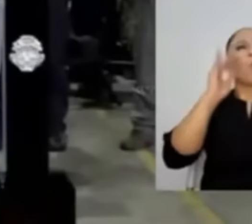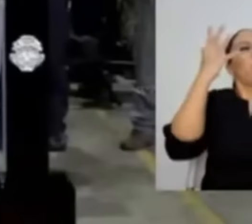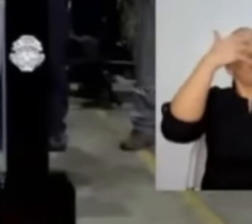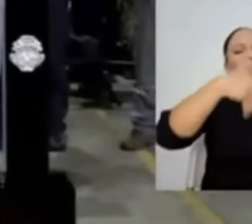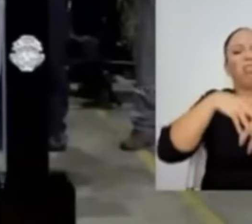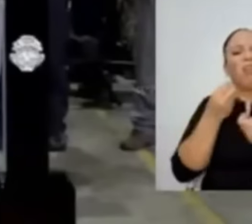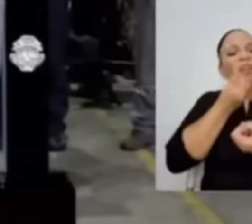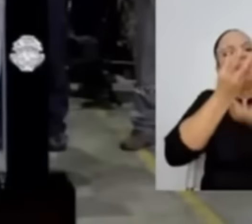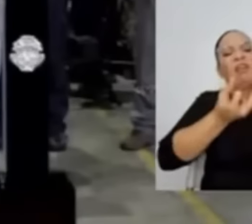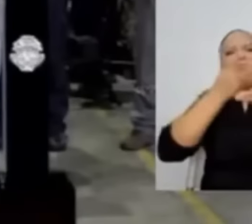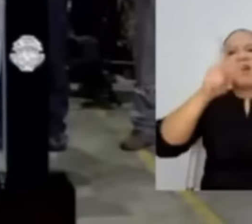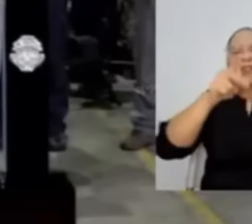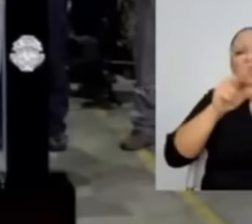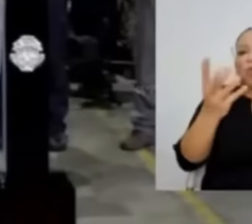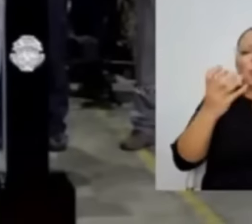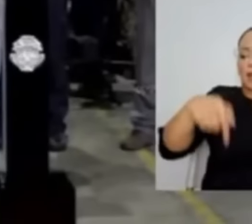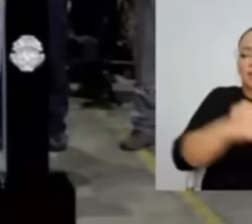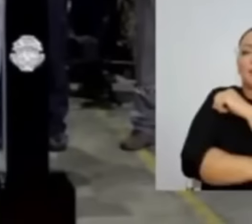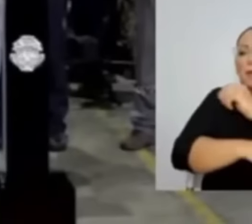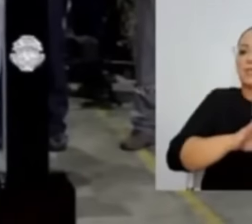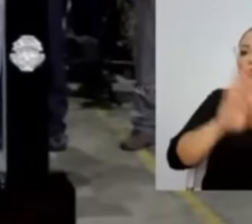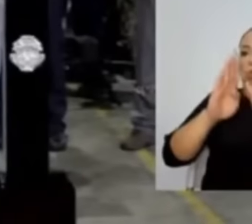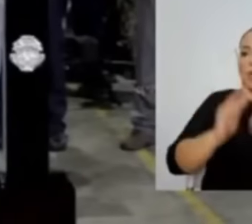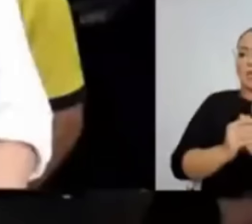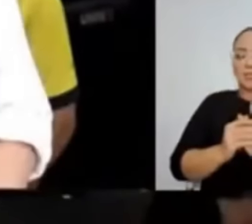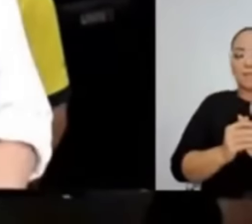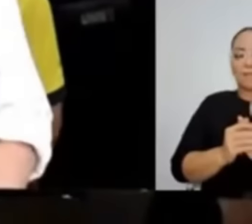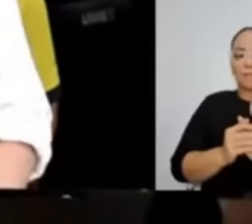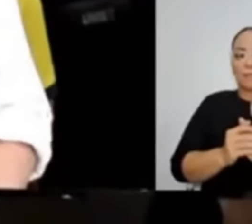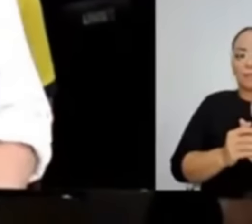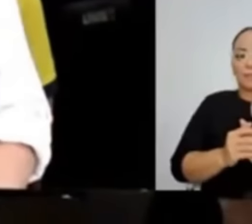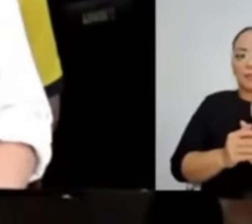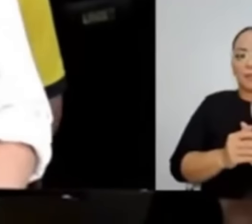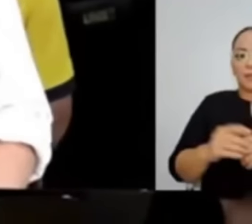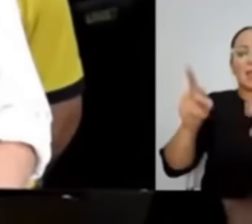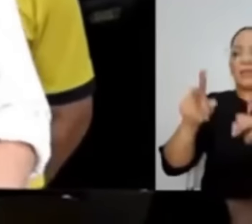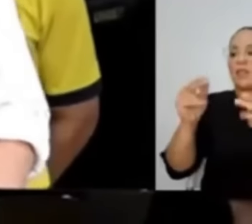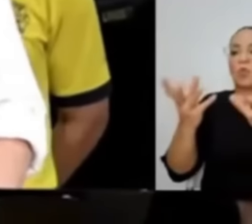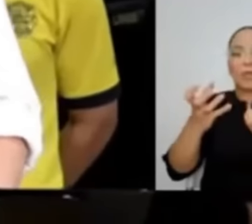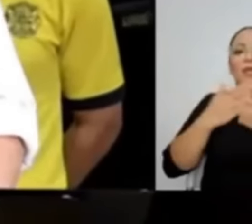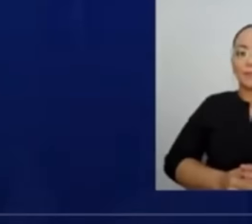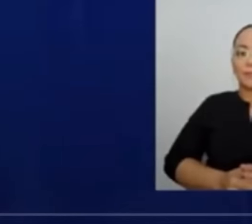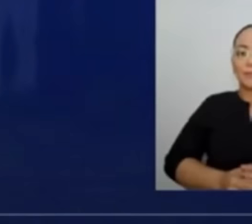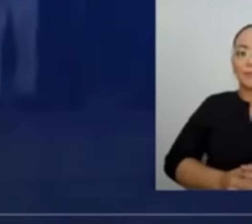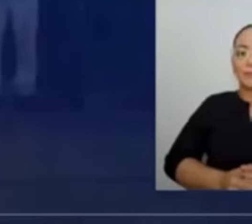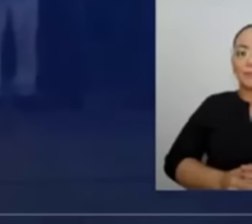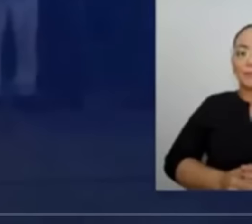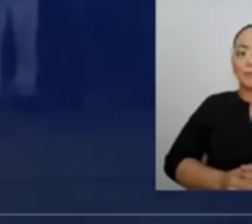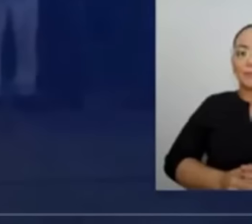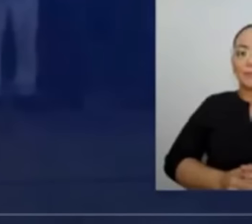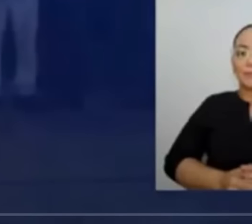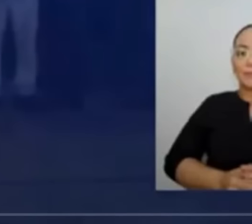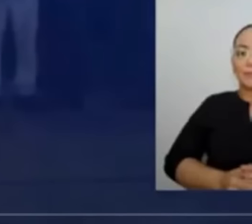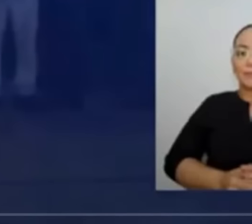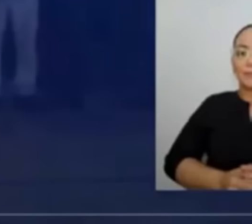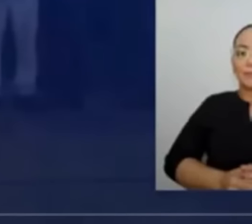no quieren que este país progrese ni que se alivie el dolor de un pueblo. Hay que entender esto también,